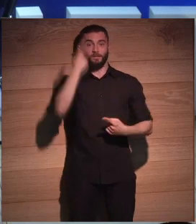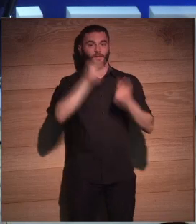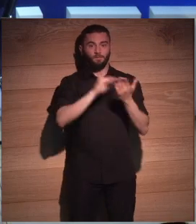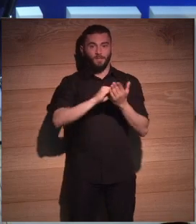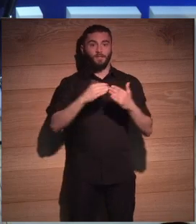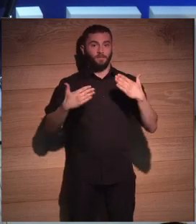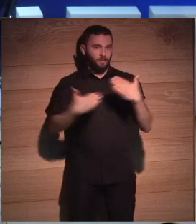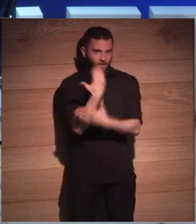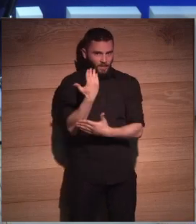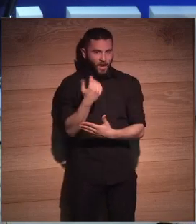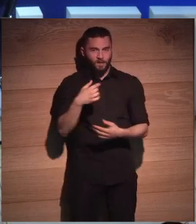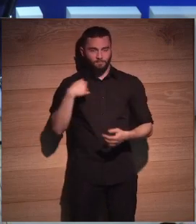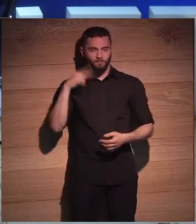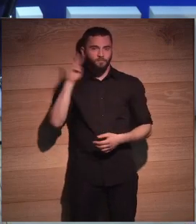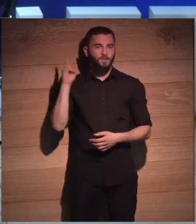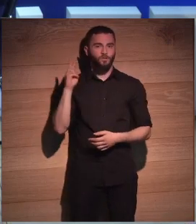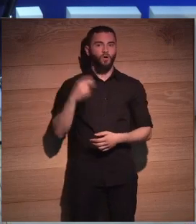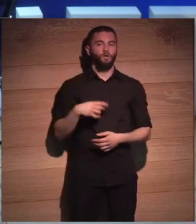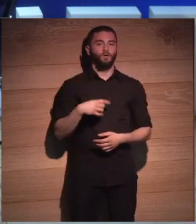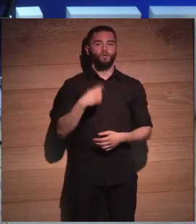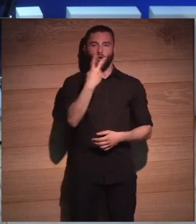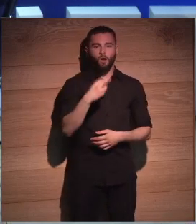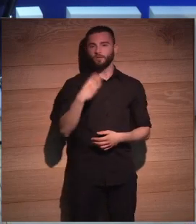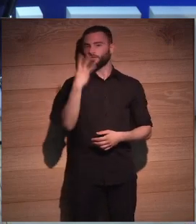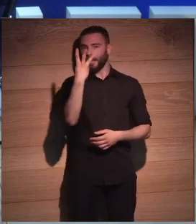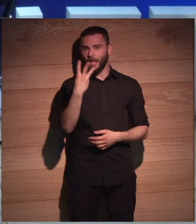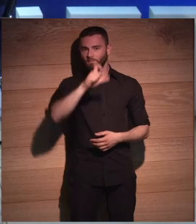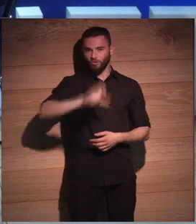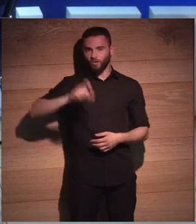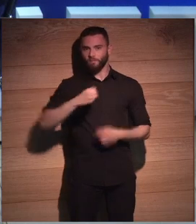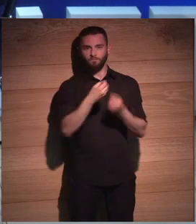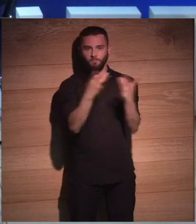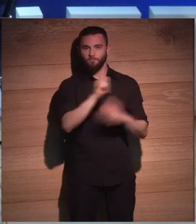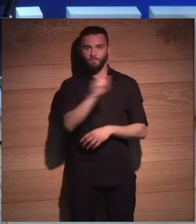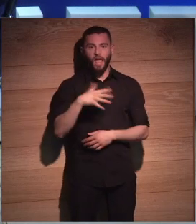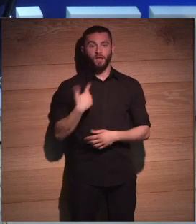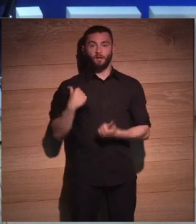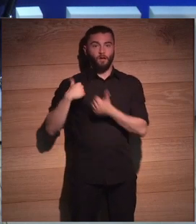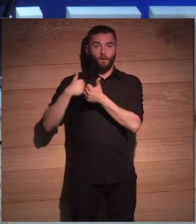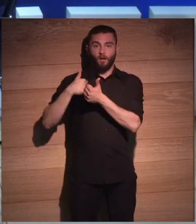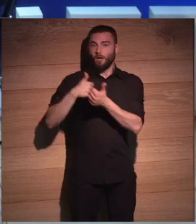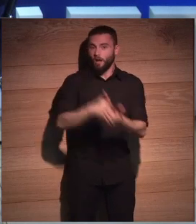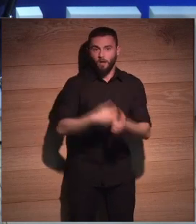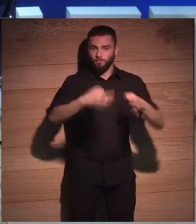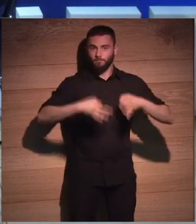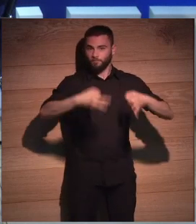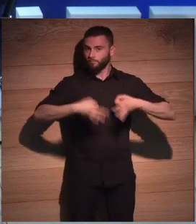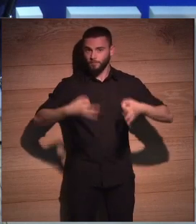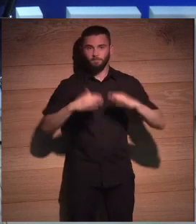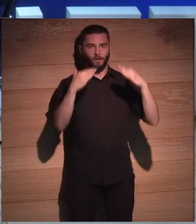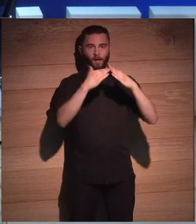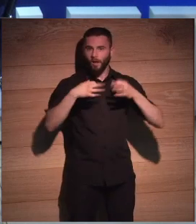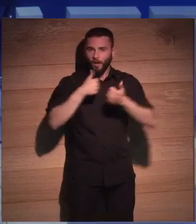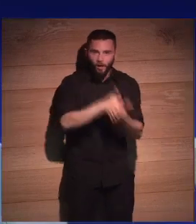de uno, 2, 3, he visto esta mañana, gente con varios. Y nos persigue por todos los lados. Y nos persigue en